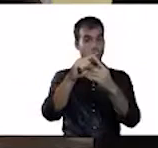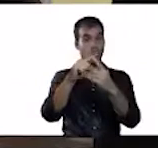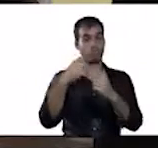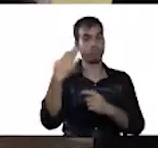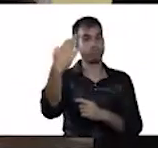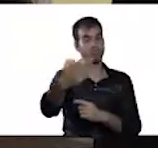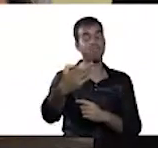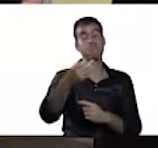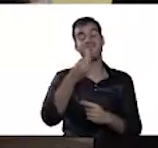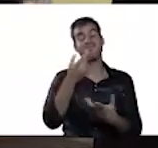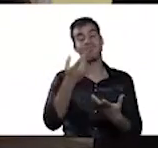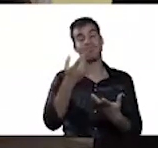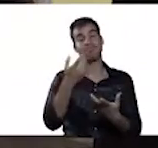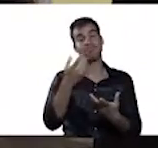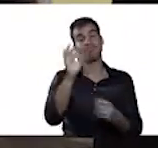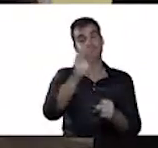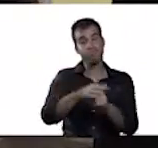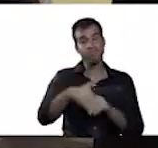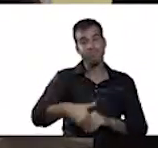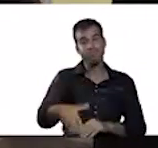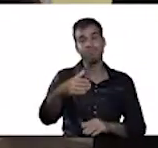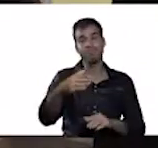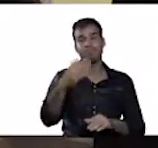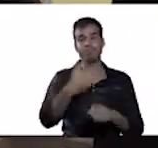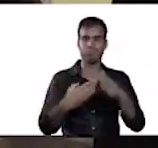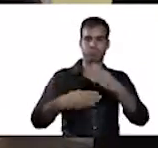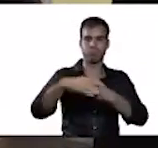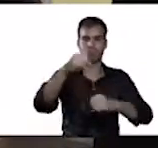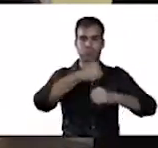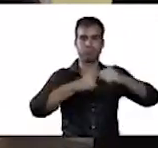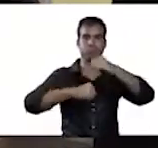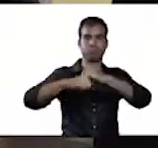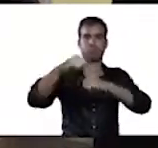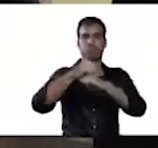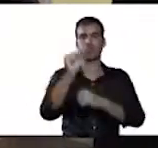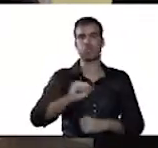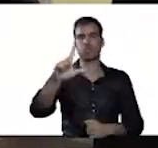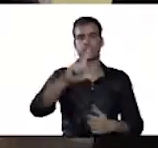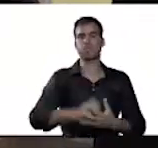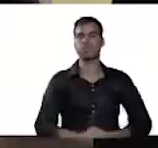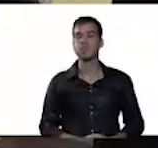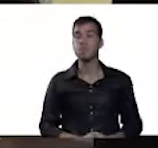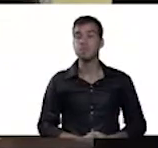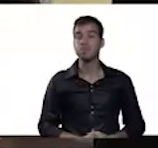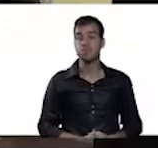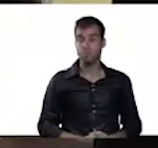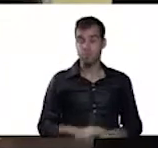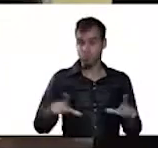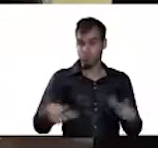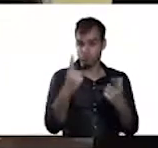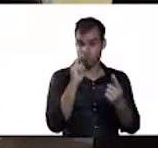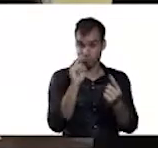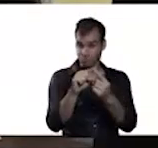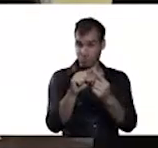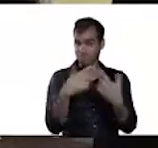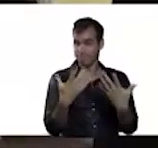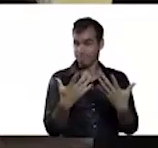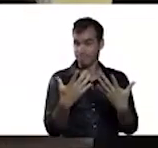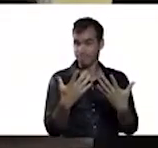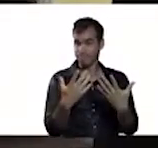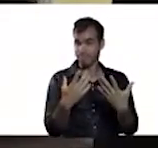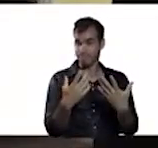retos que imponía la construcción del socialismo en la Unión Soviética. Para complementar este